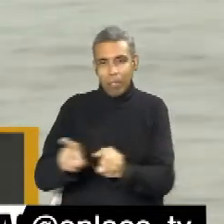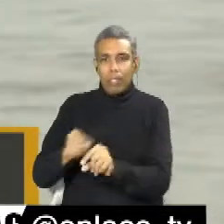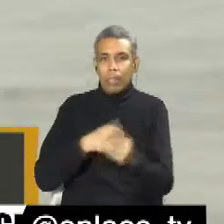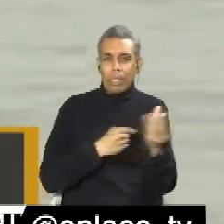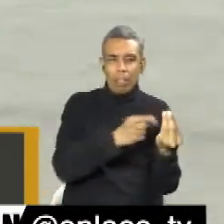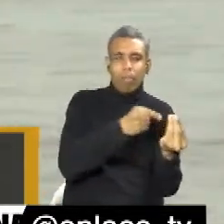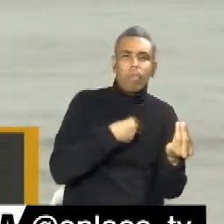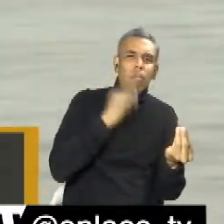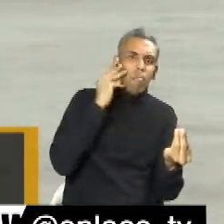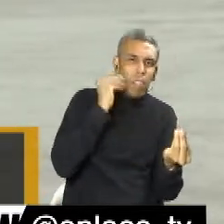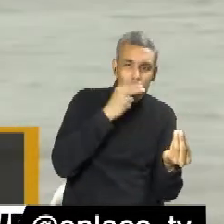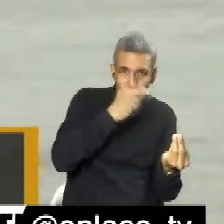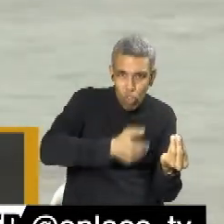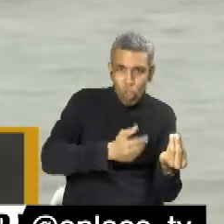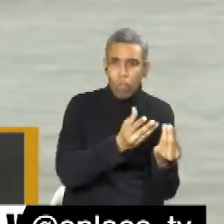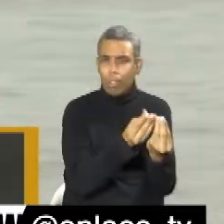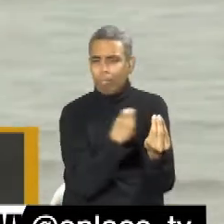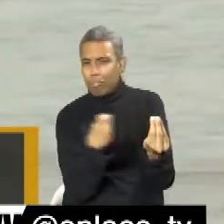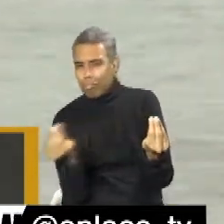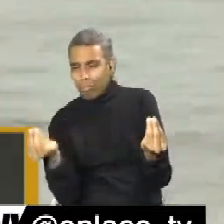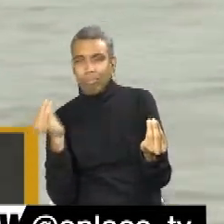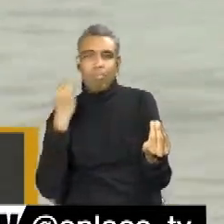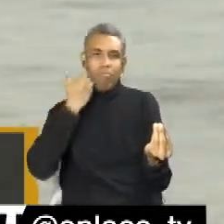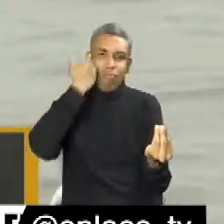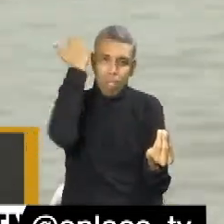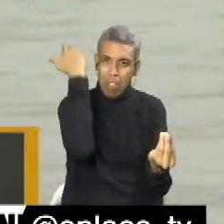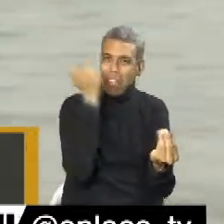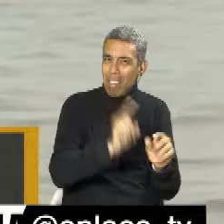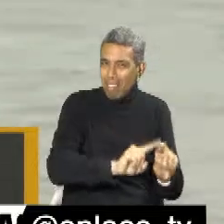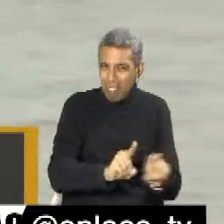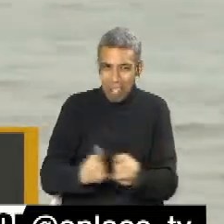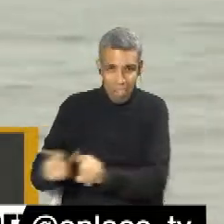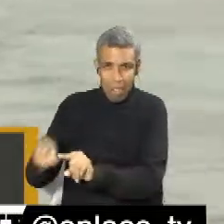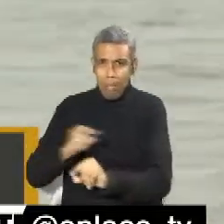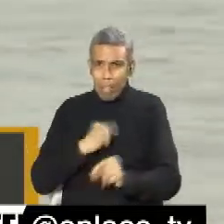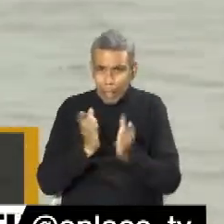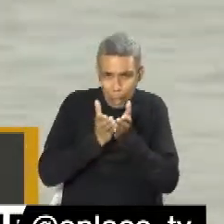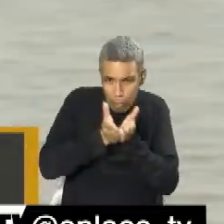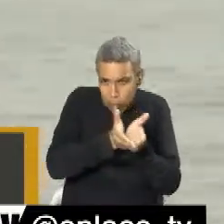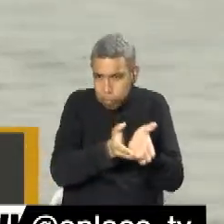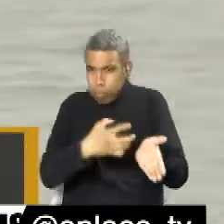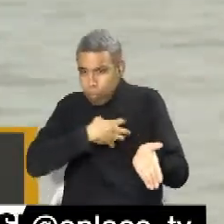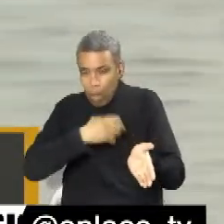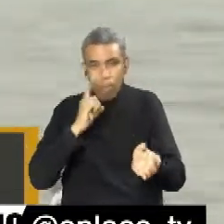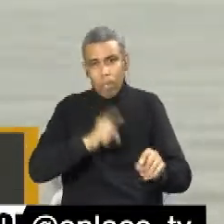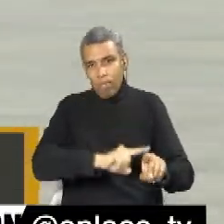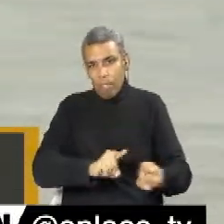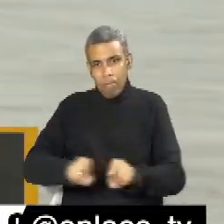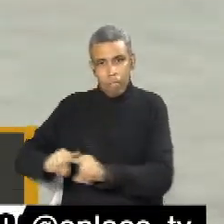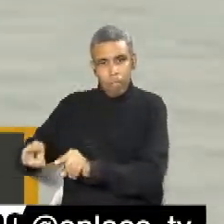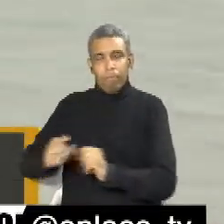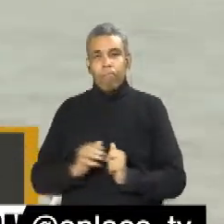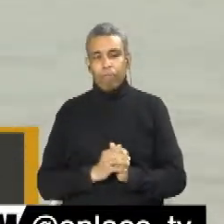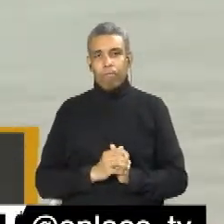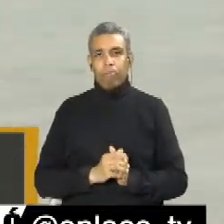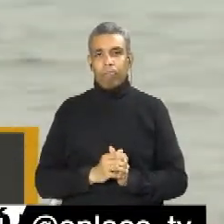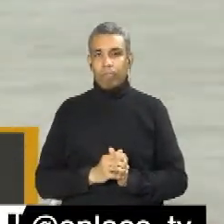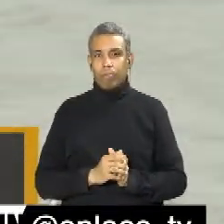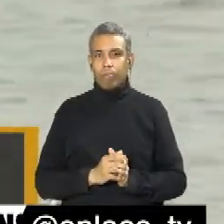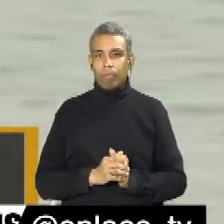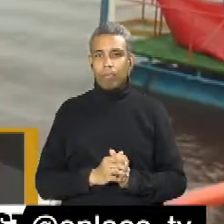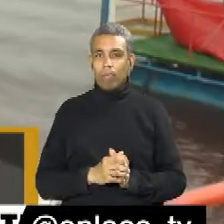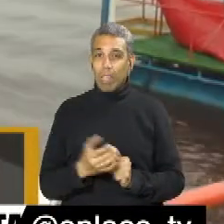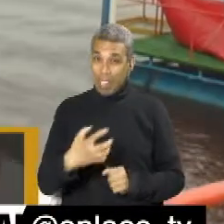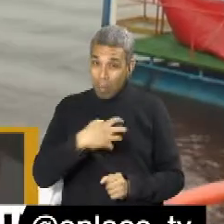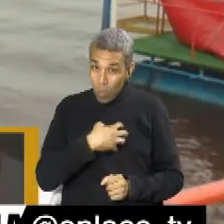la infantil hasta de mayores, participaron en las diferentes modalidades de esta válida nacional. Nosotros, uno de los objetivos principales en este momento